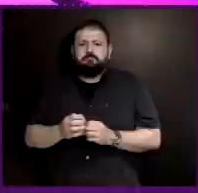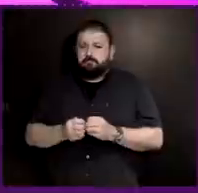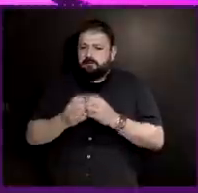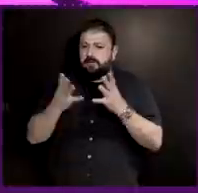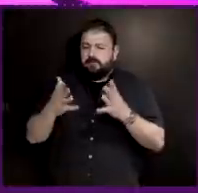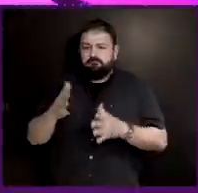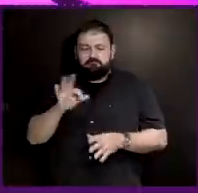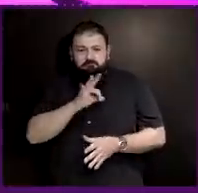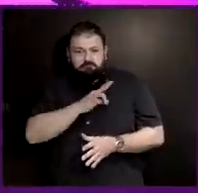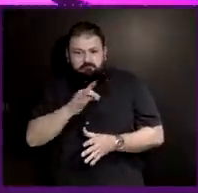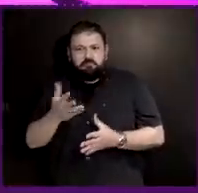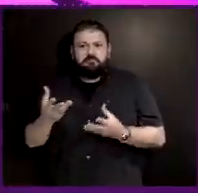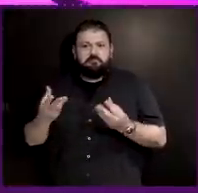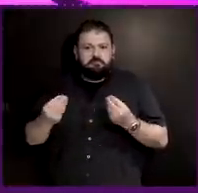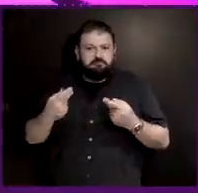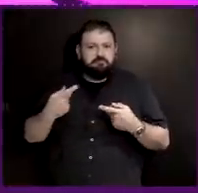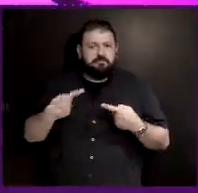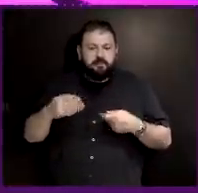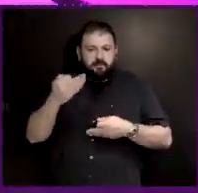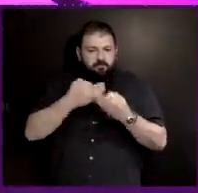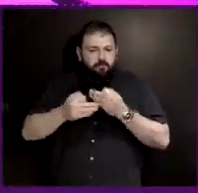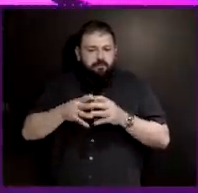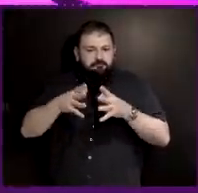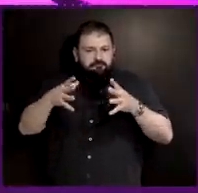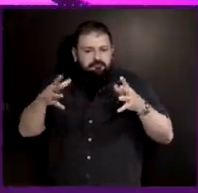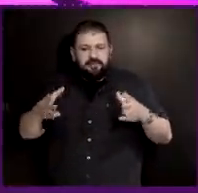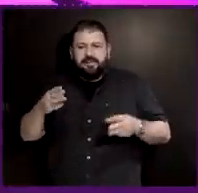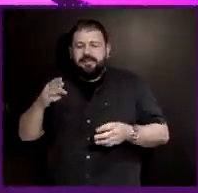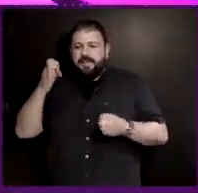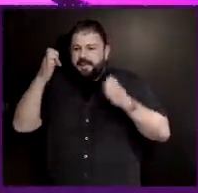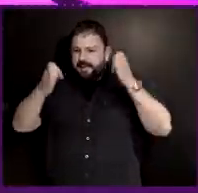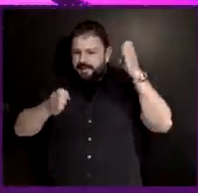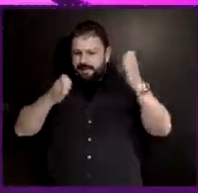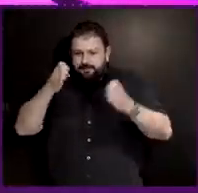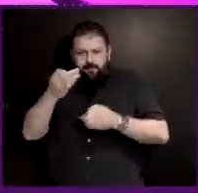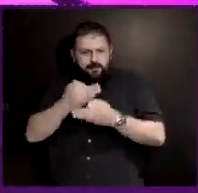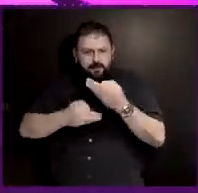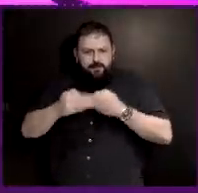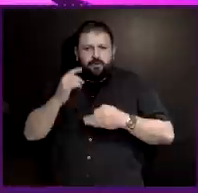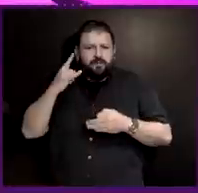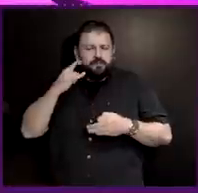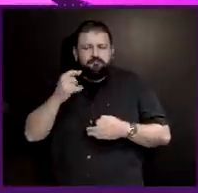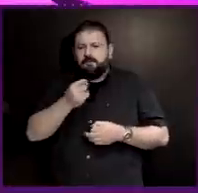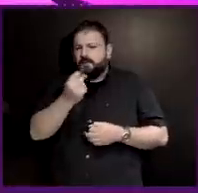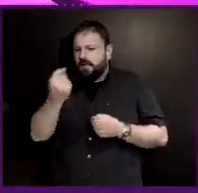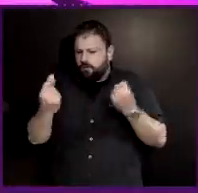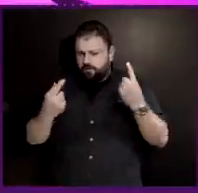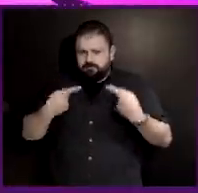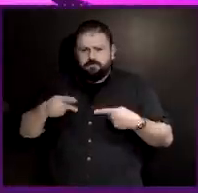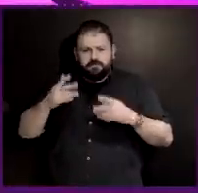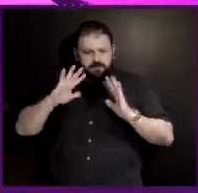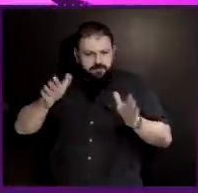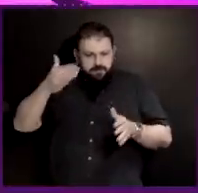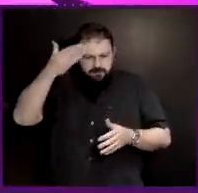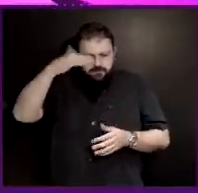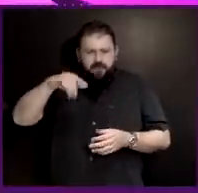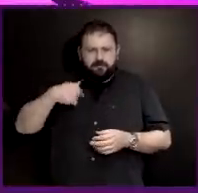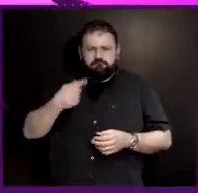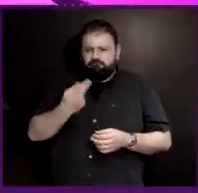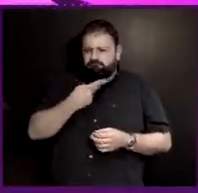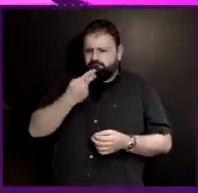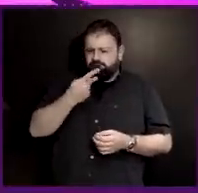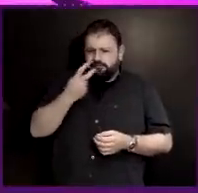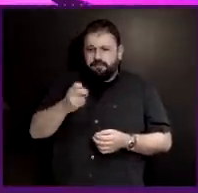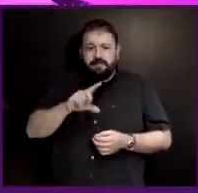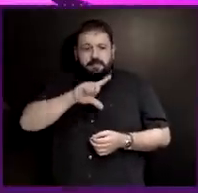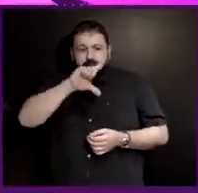las probabilidades de que podamos hacer el evento. Para los que están en California, saben muy bien de qué estoy hablando. Después, bueno, nos vamos a